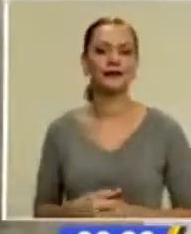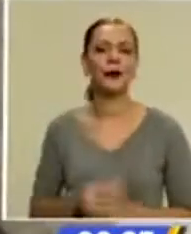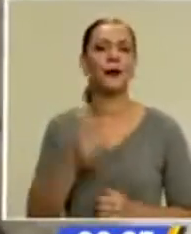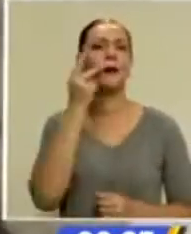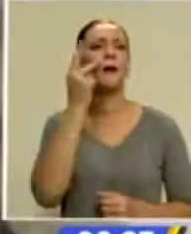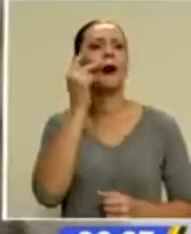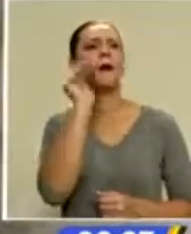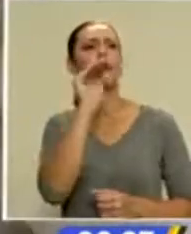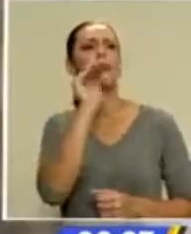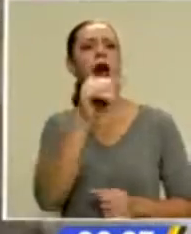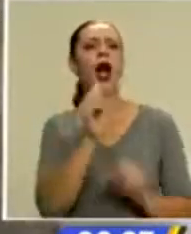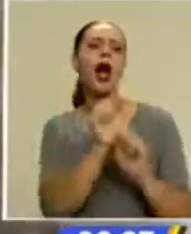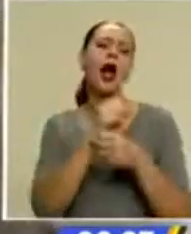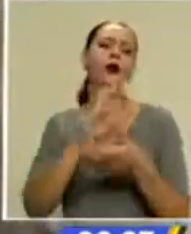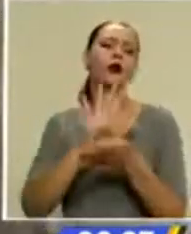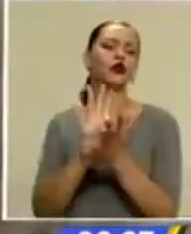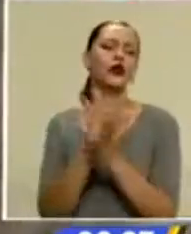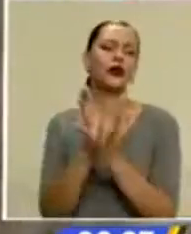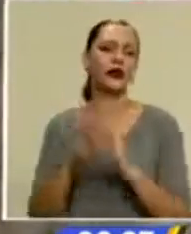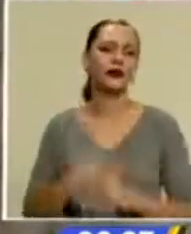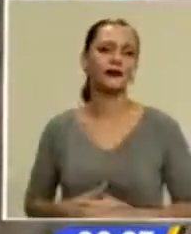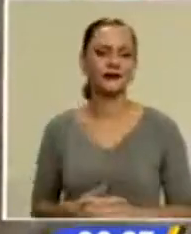¡Papá, papá! ¡Hagamos tortillas!